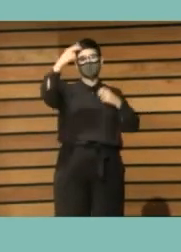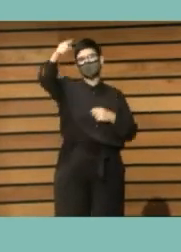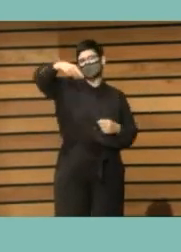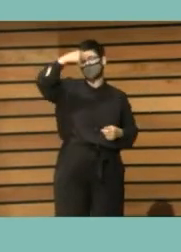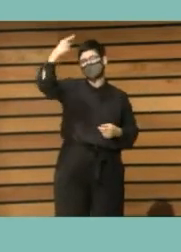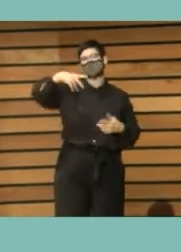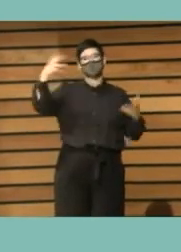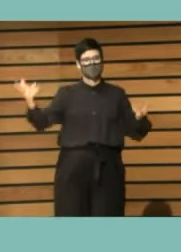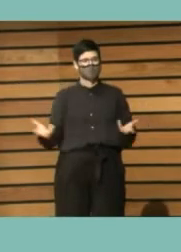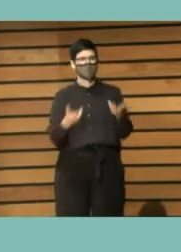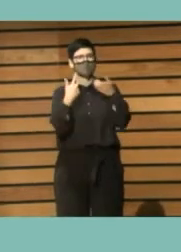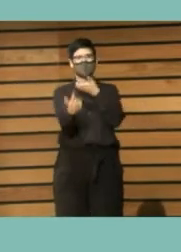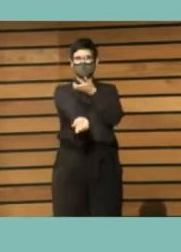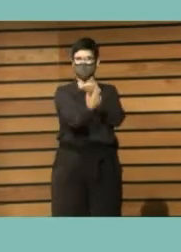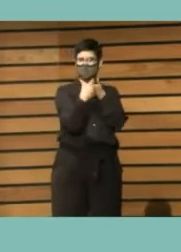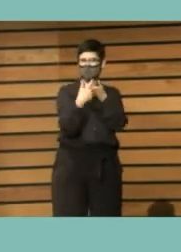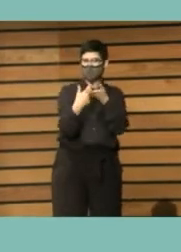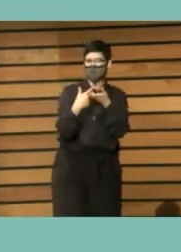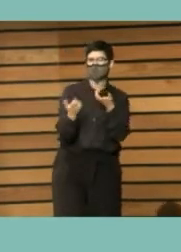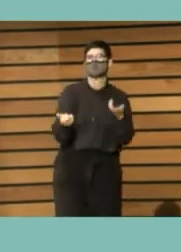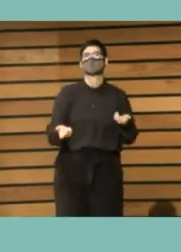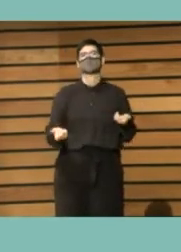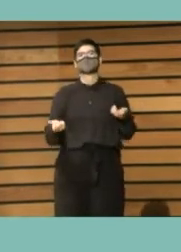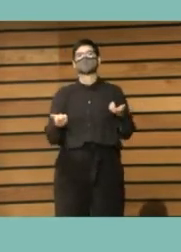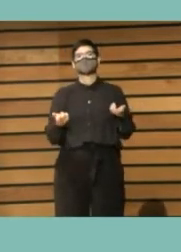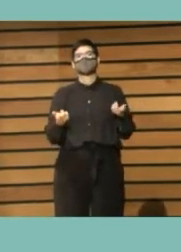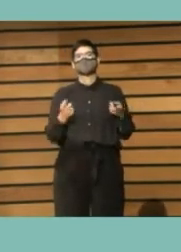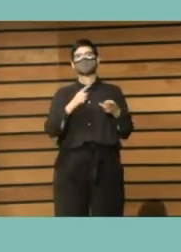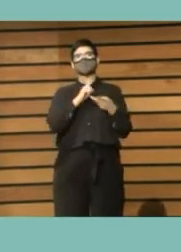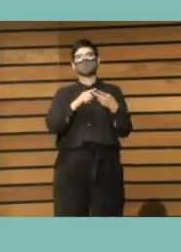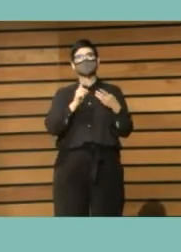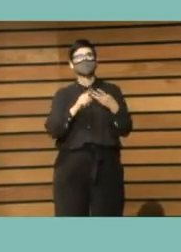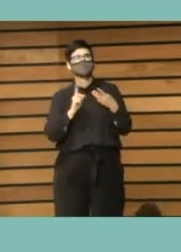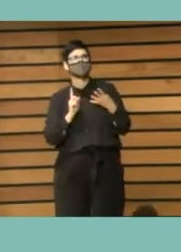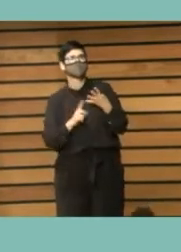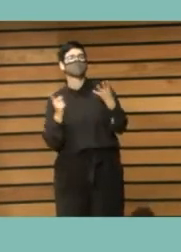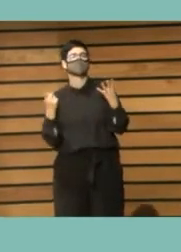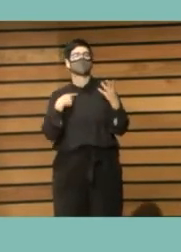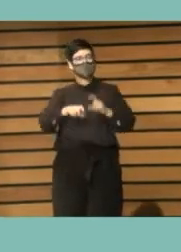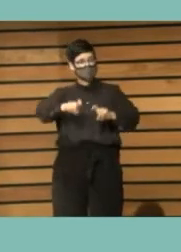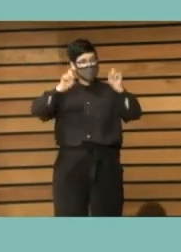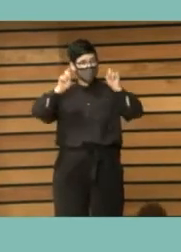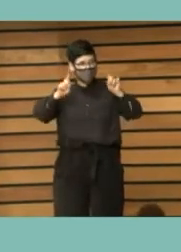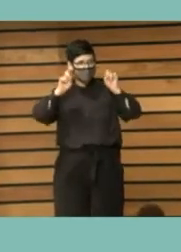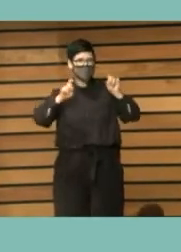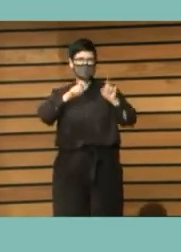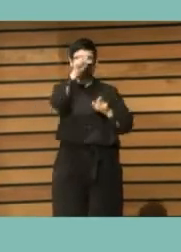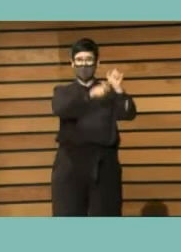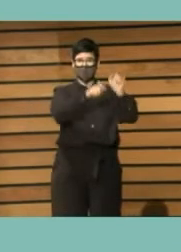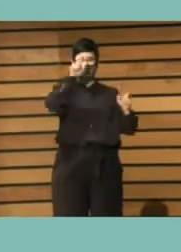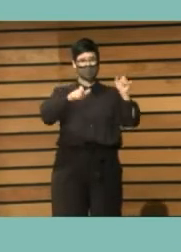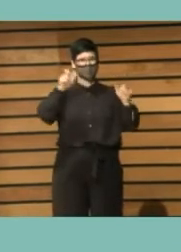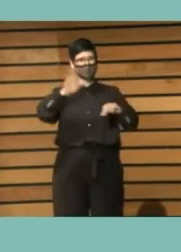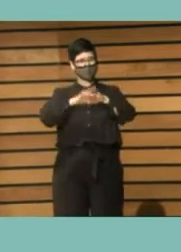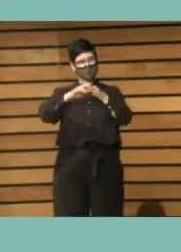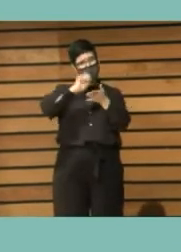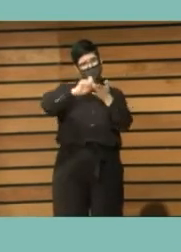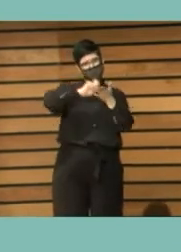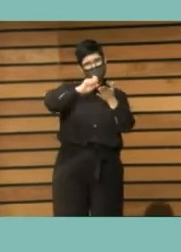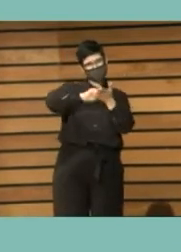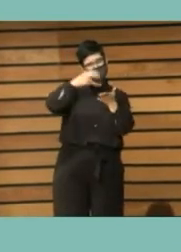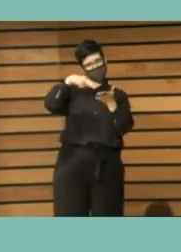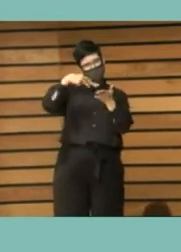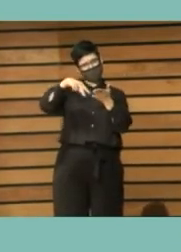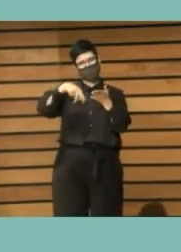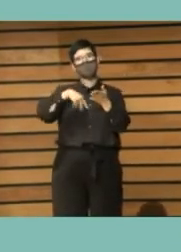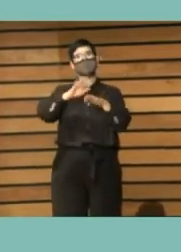la participación, la de enseñar o alfabetizar a la población a que pueda utilizar